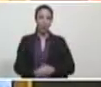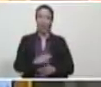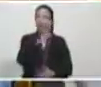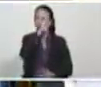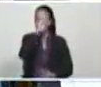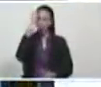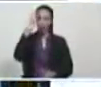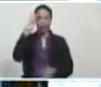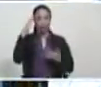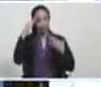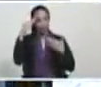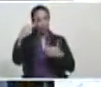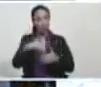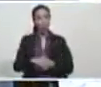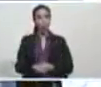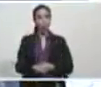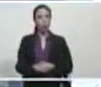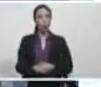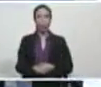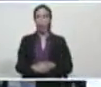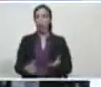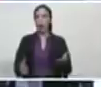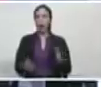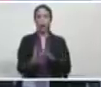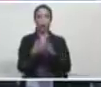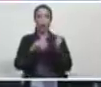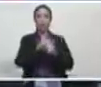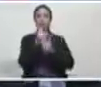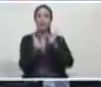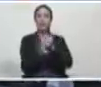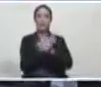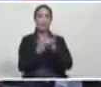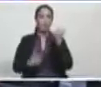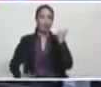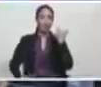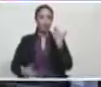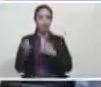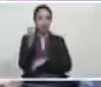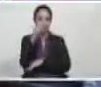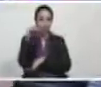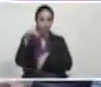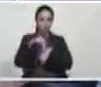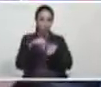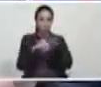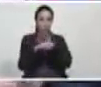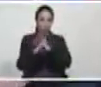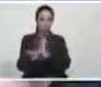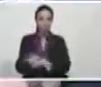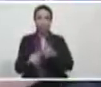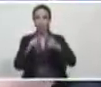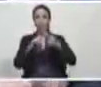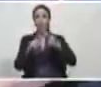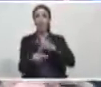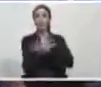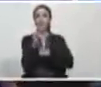Cabello Rondón, a la compañera Tania Díaz, a la compañera Gladys